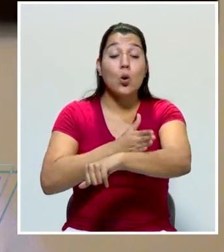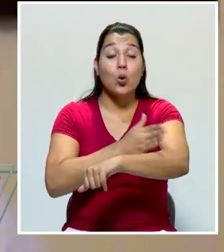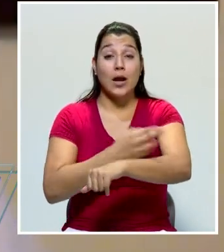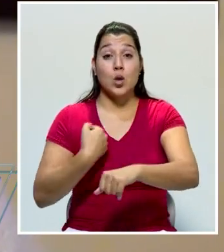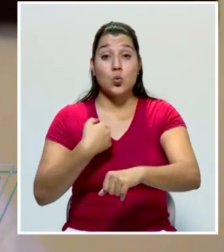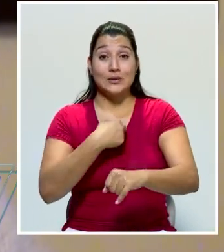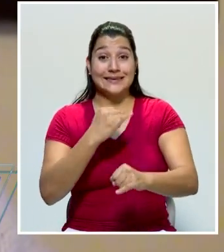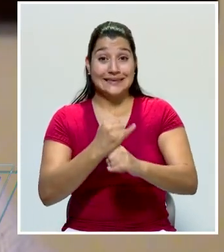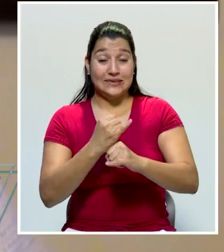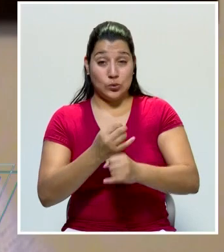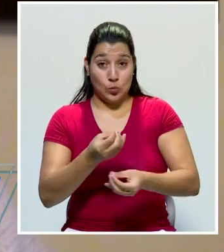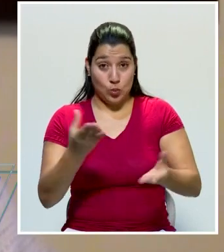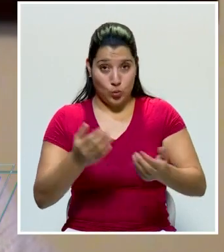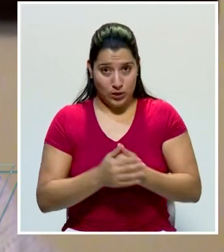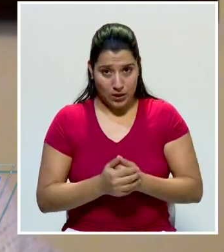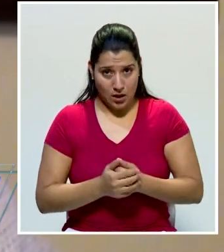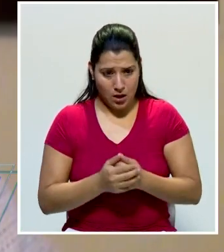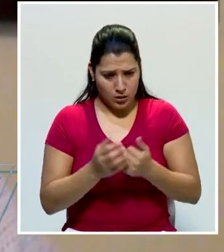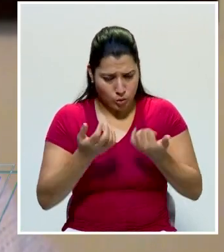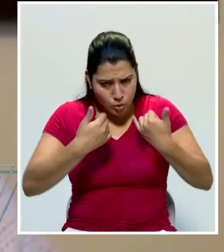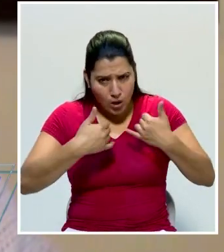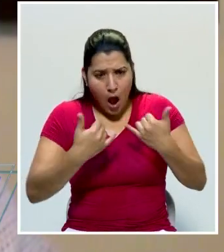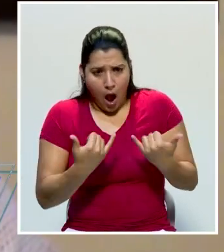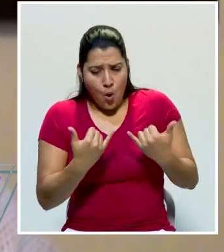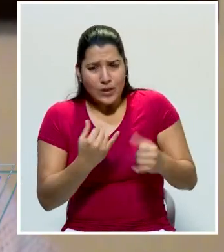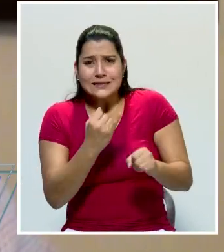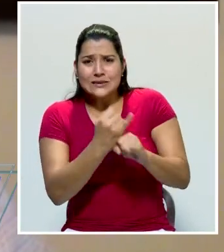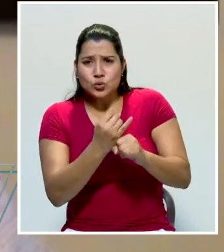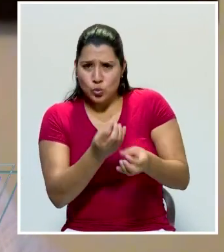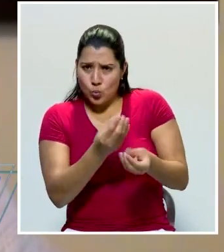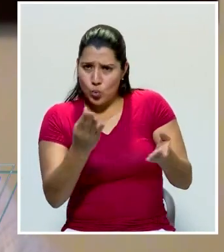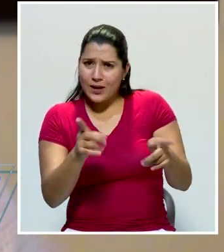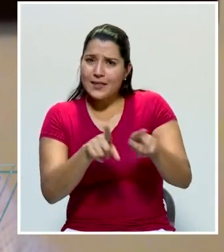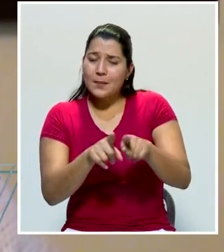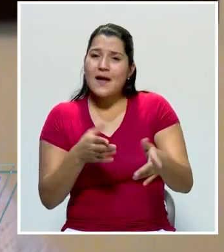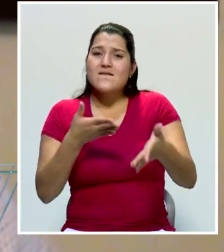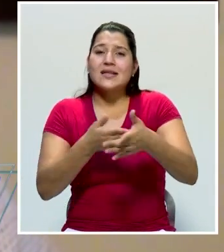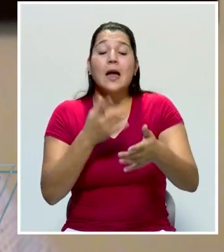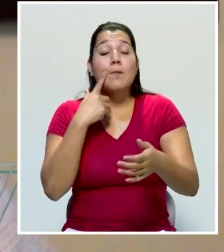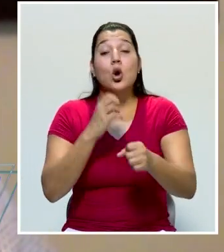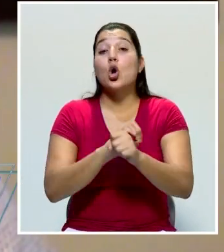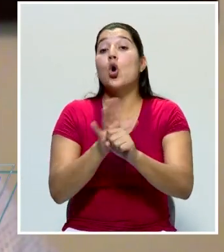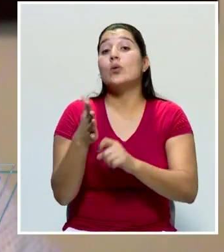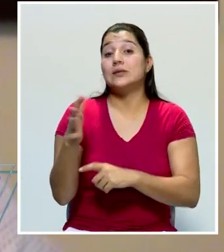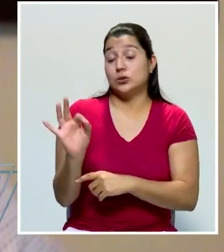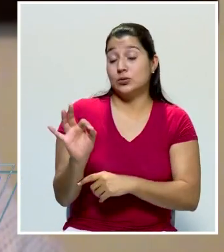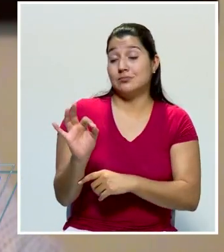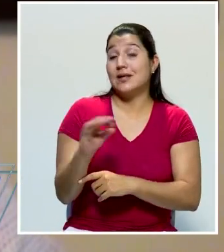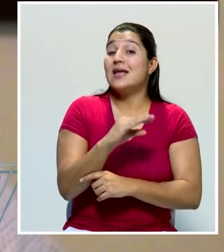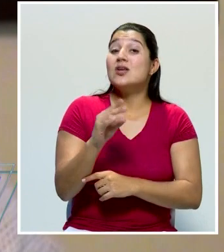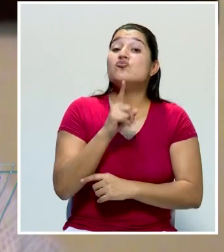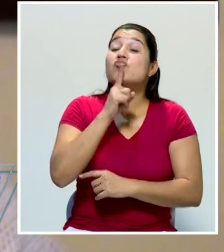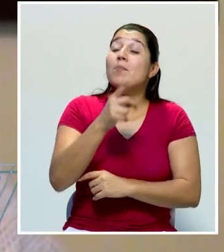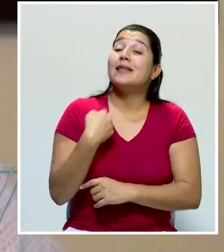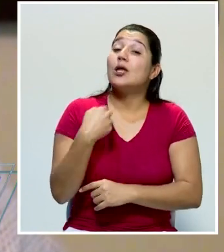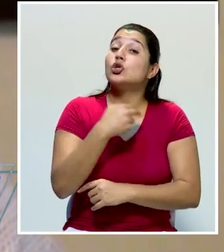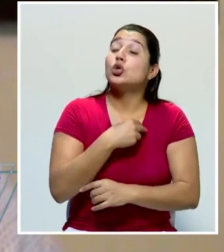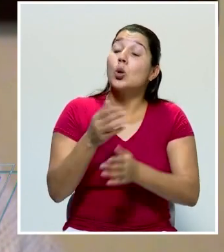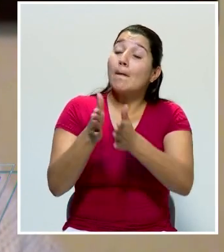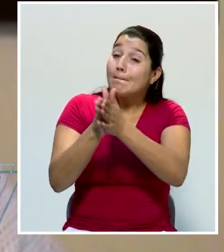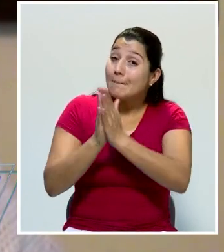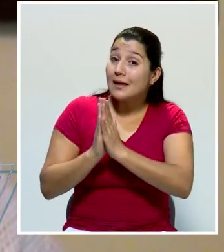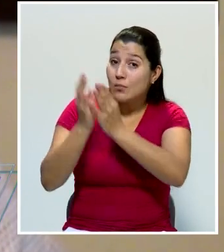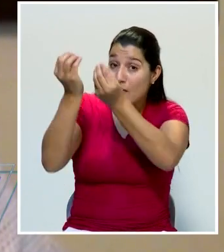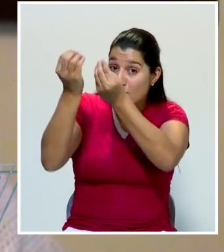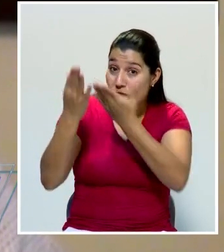Hoy la institucionalidad también sufre las consecuencias de esta crisis, y realmente hemos solicitado información